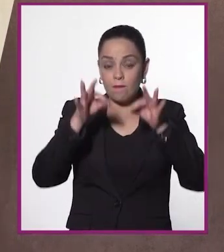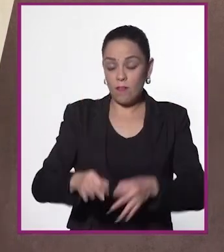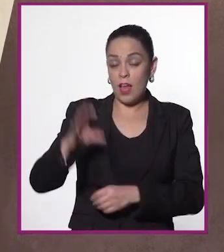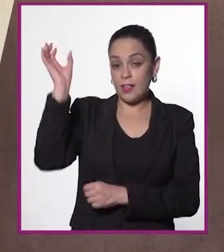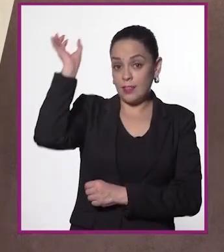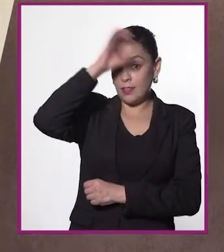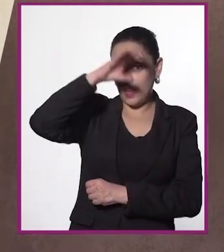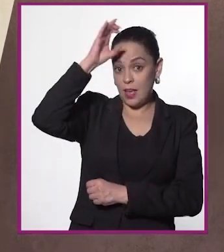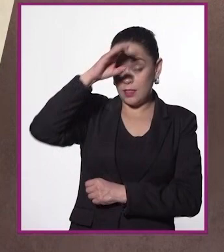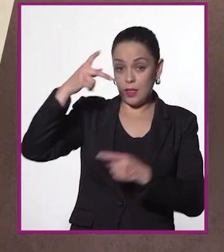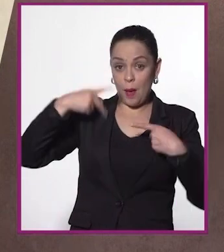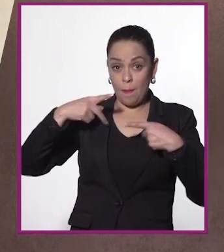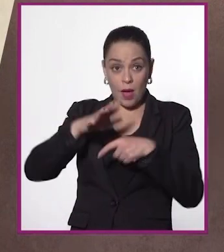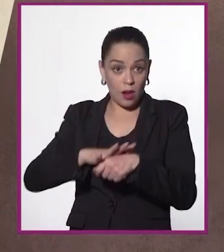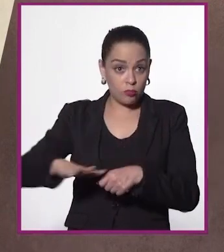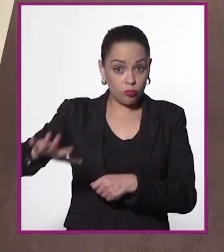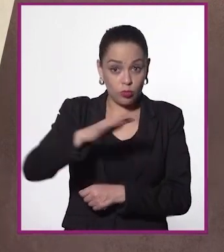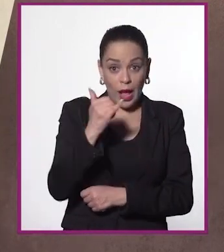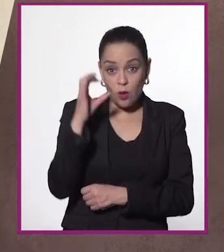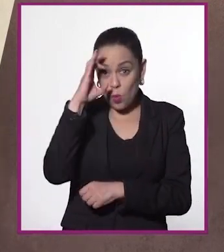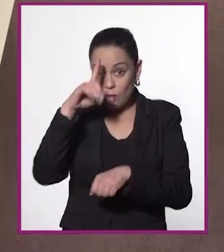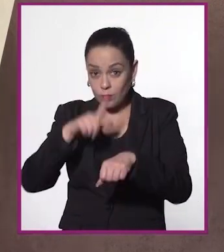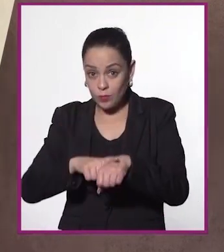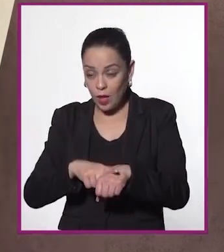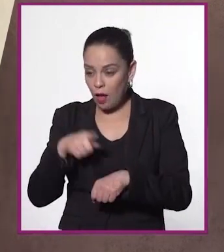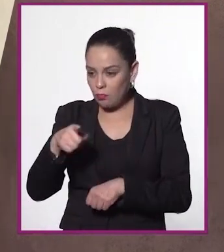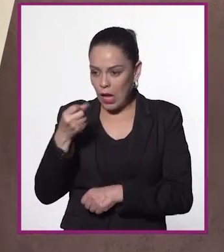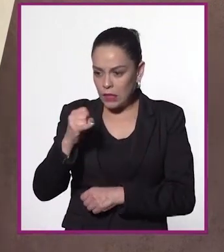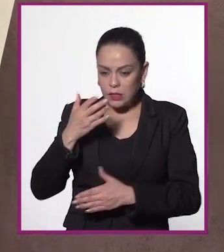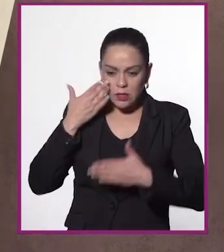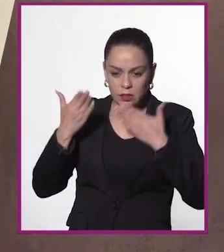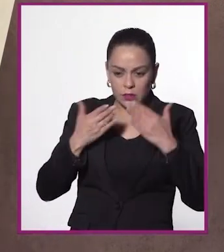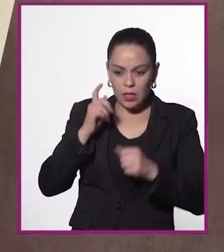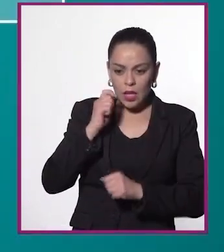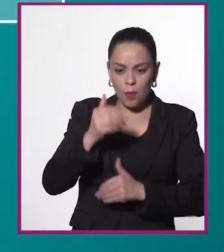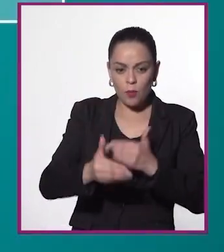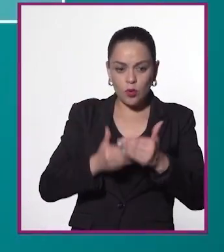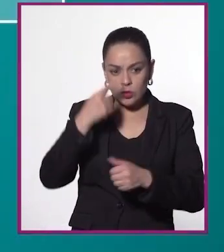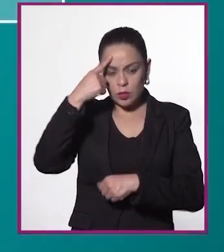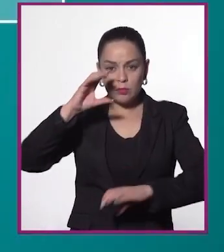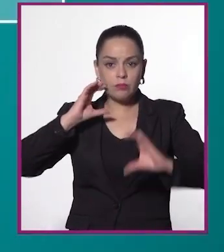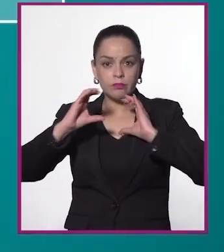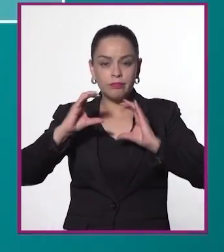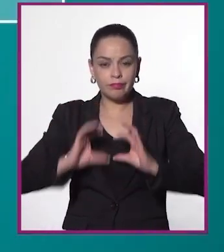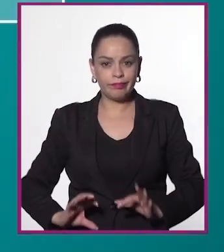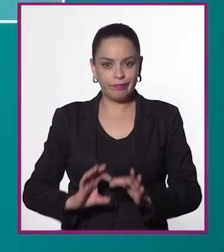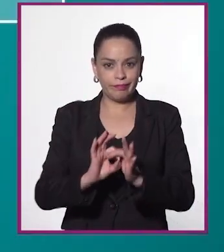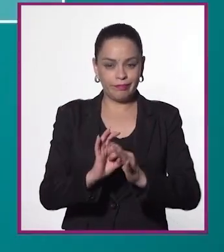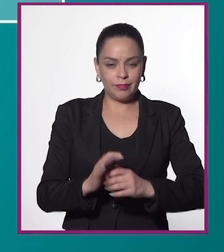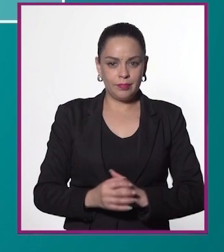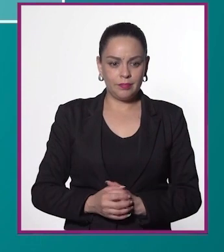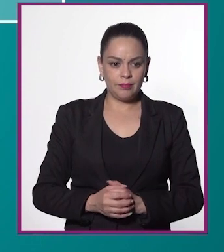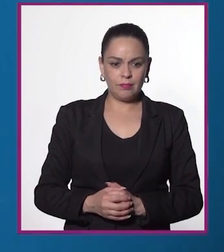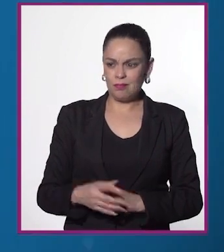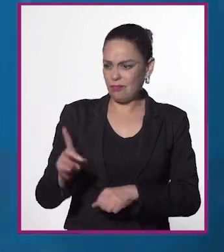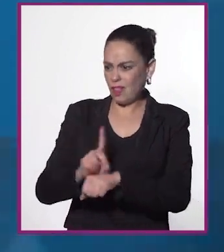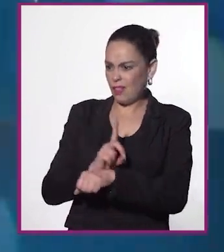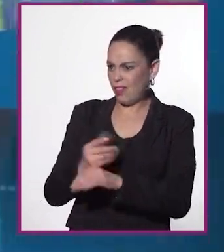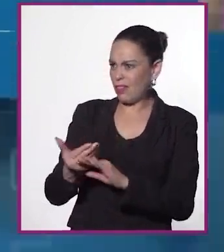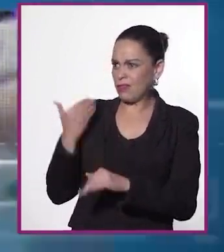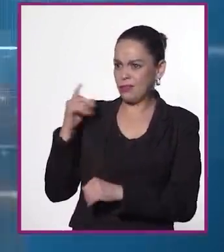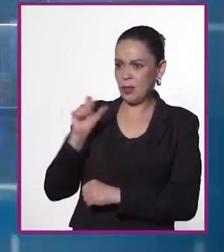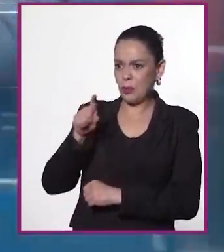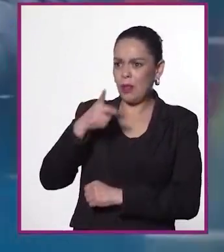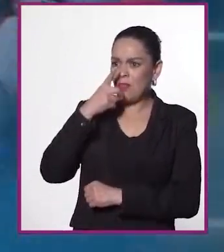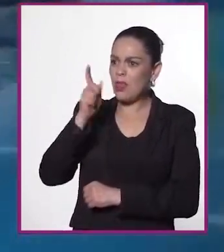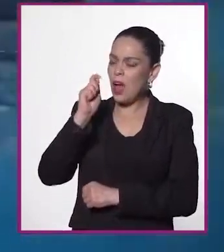que la sociedad y la cultura se estudian a sí mismos como procesos de comunicación. Pero ¿desde cuándo diría usted que existe